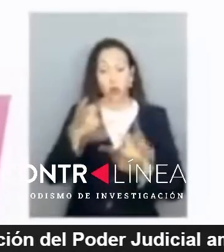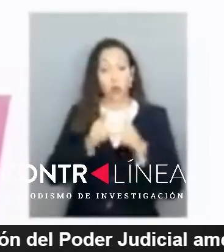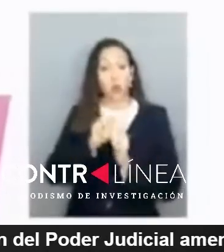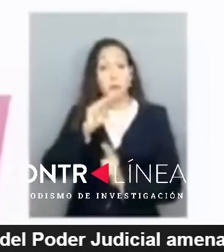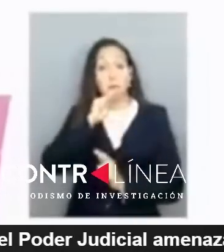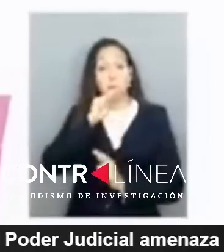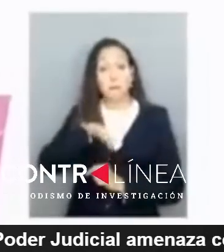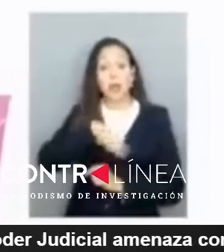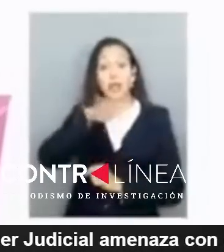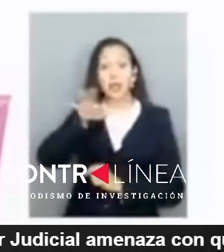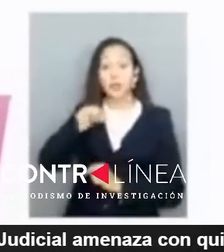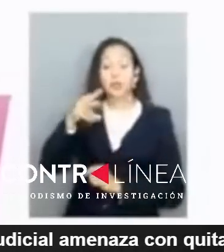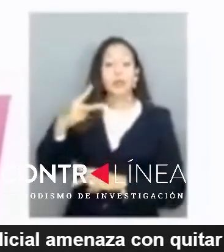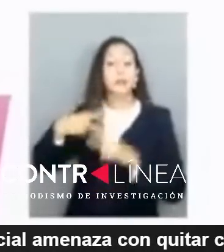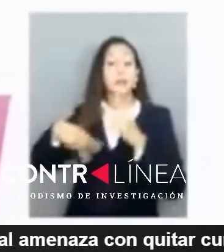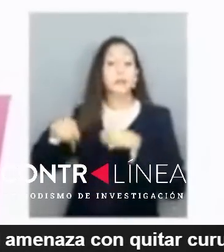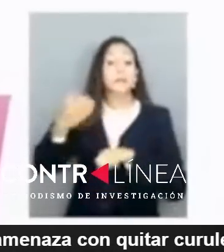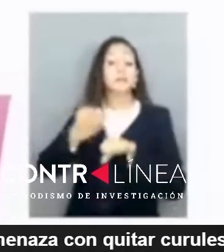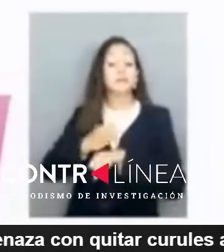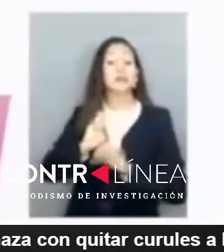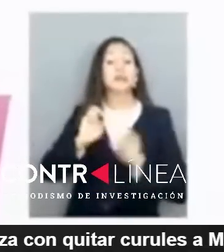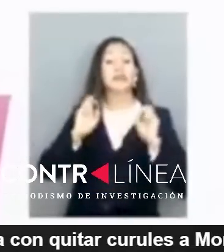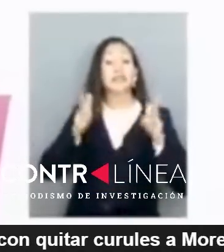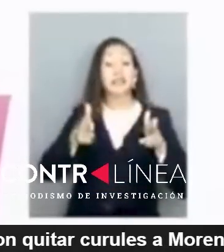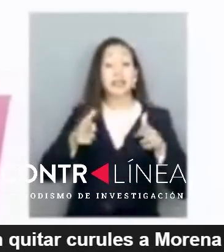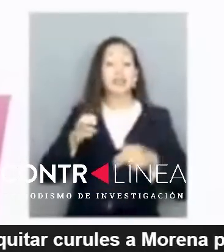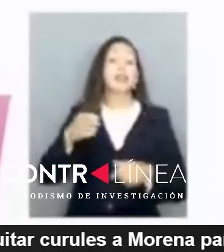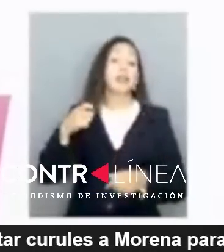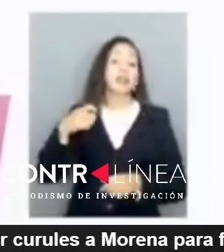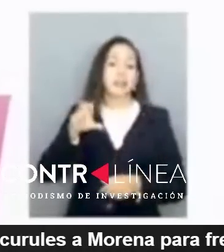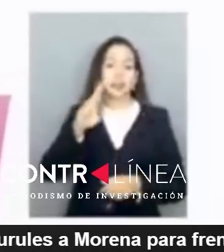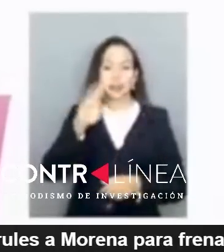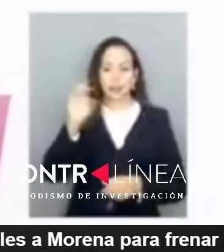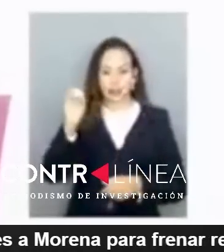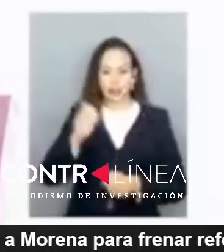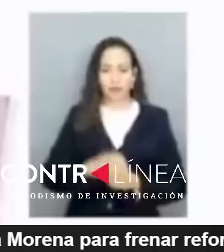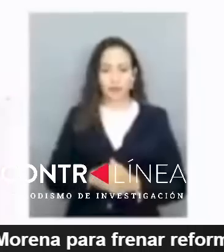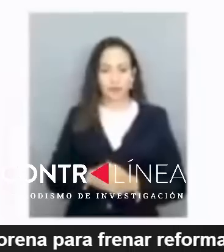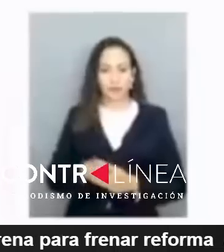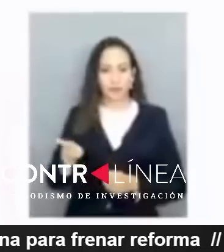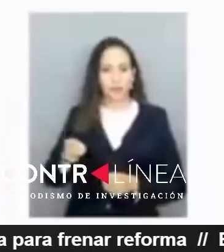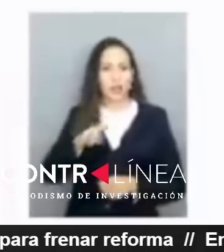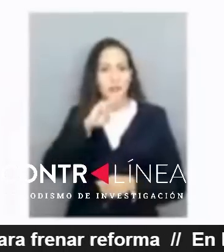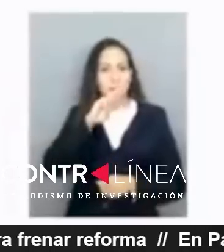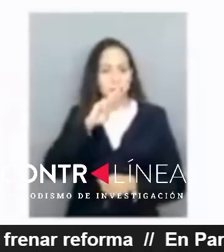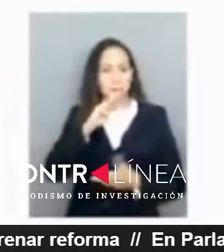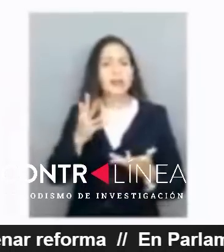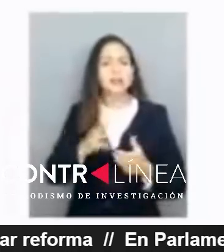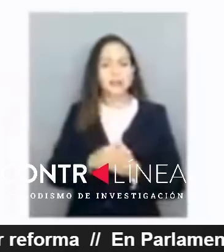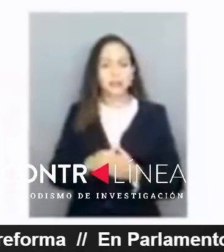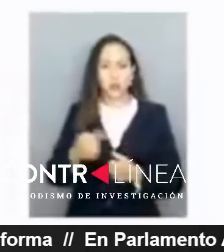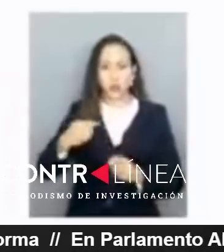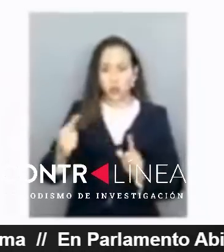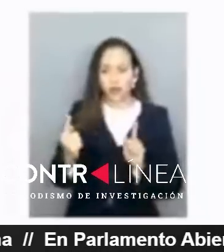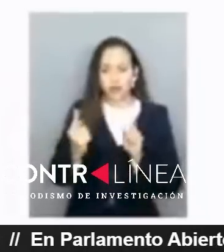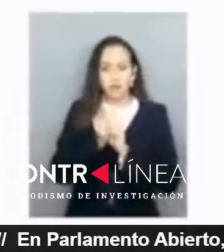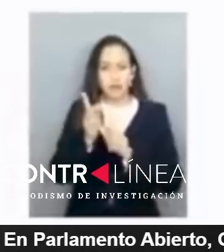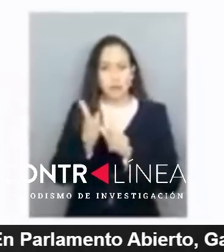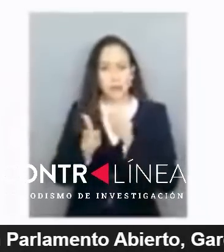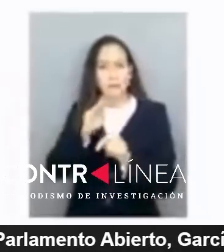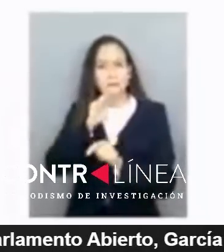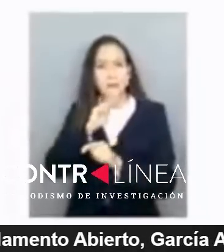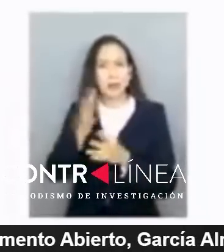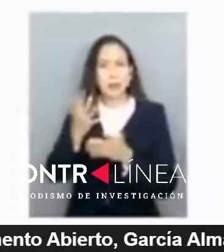los estados de Chiapas y Quintana Roo. El equipo conversó con ellas por más de